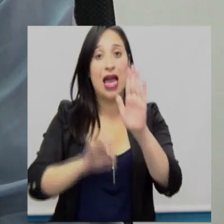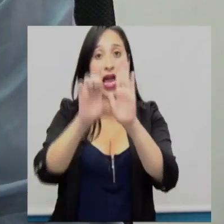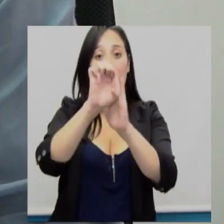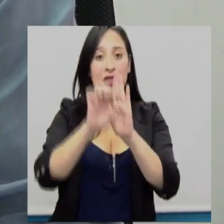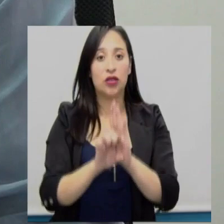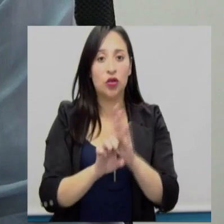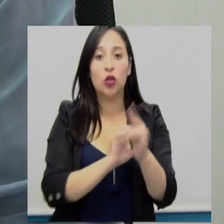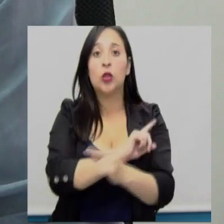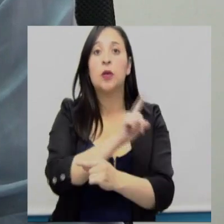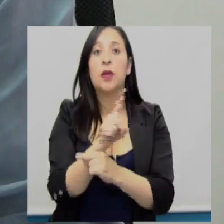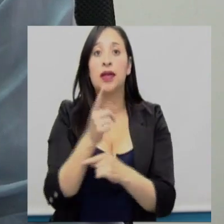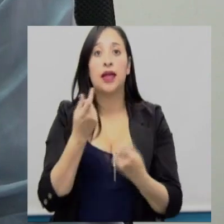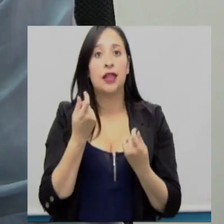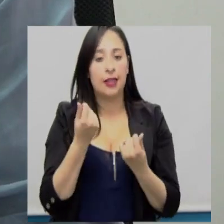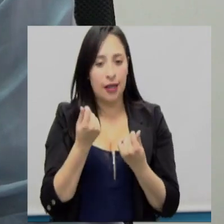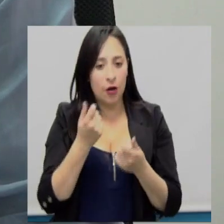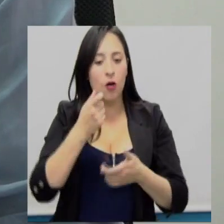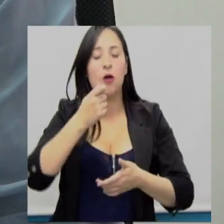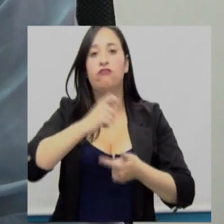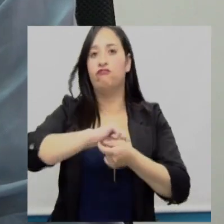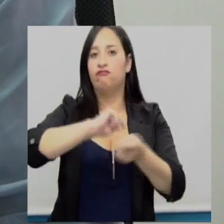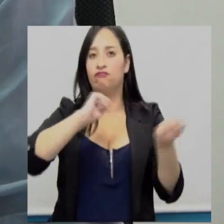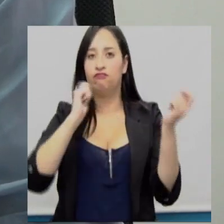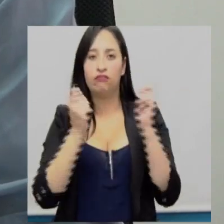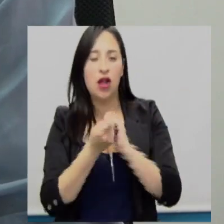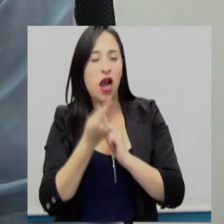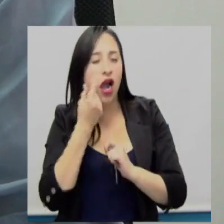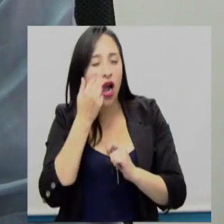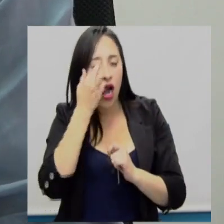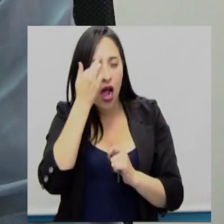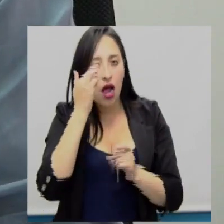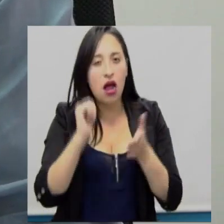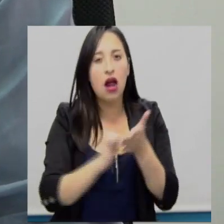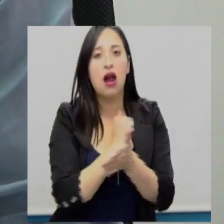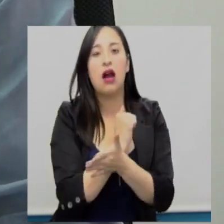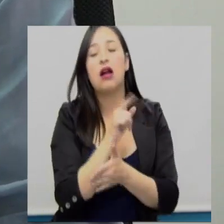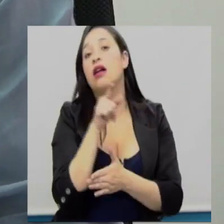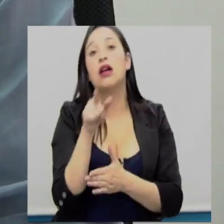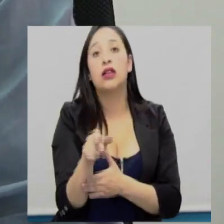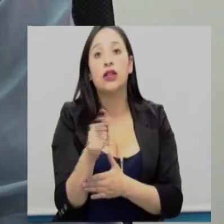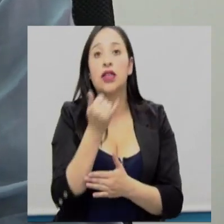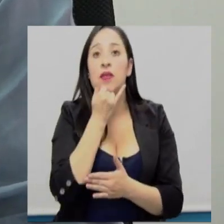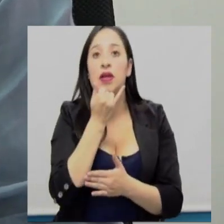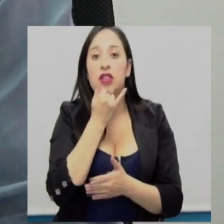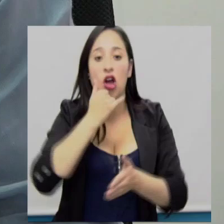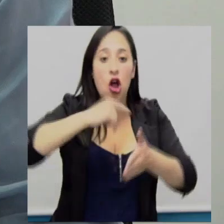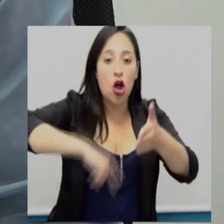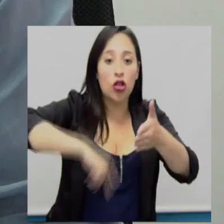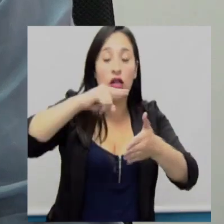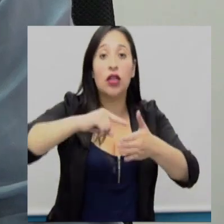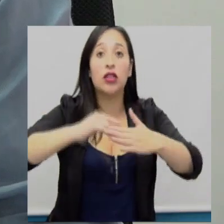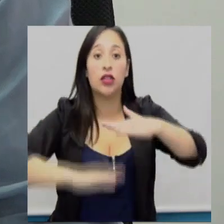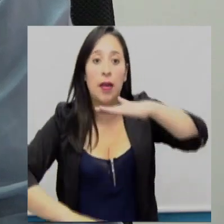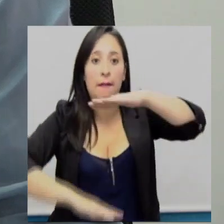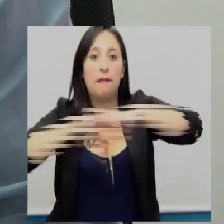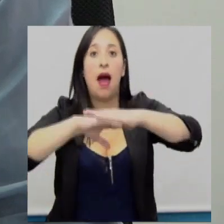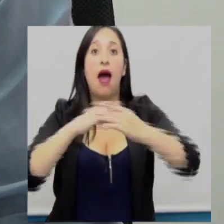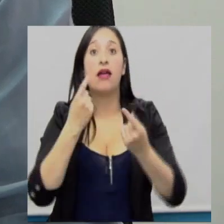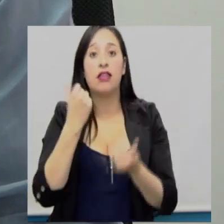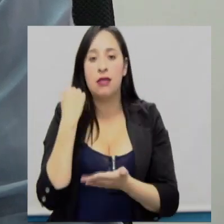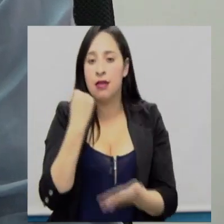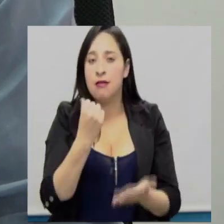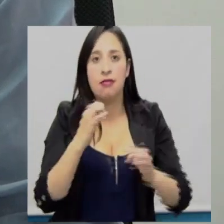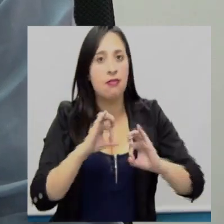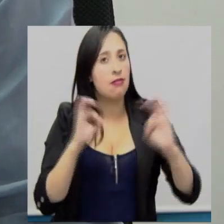estatutos para la contratación directa, dejando sin tope dicha contratación, por lo que